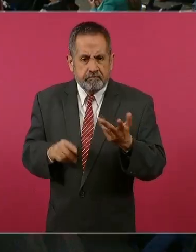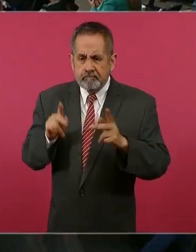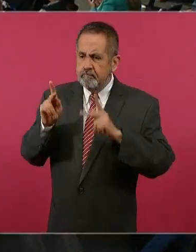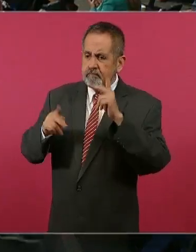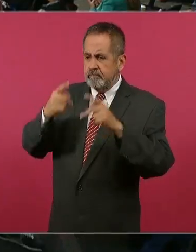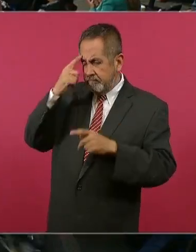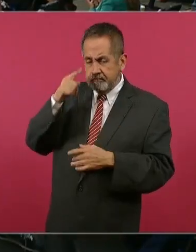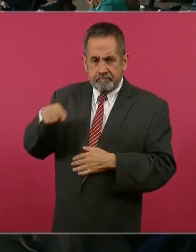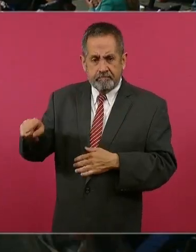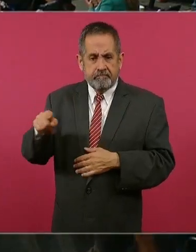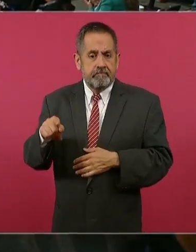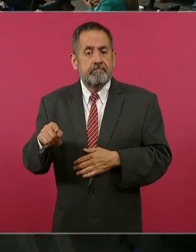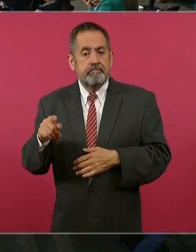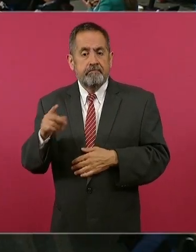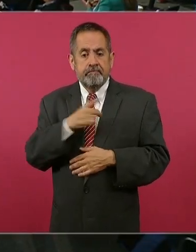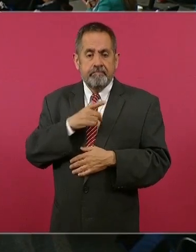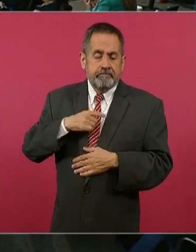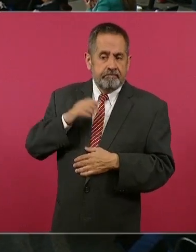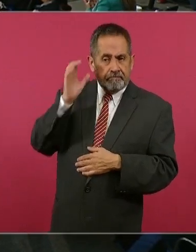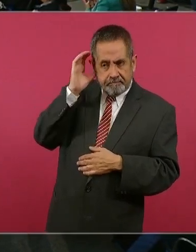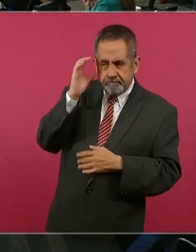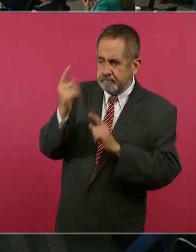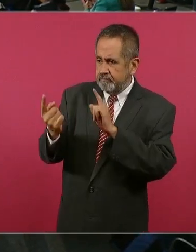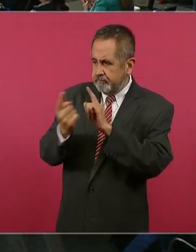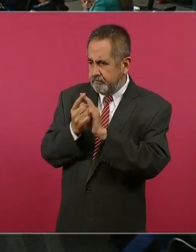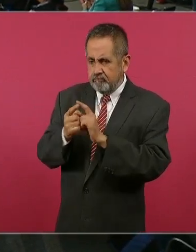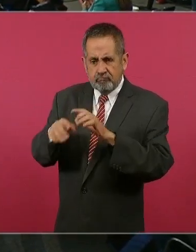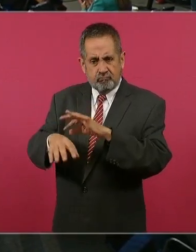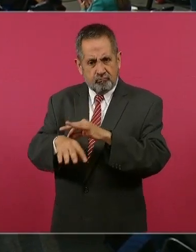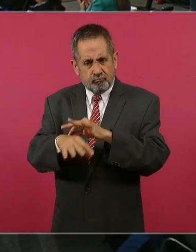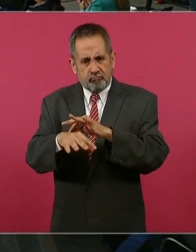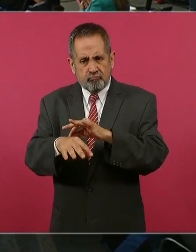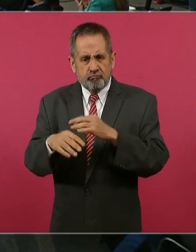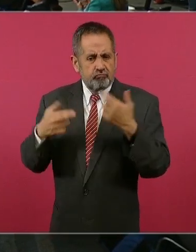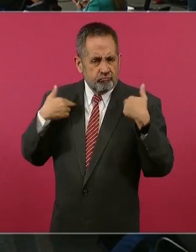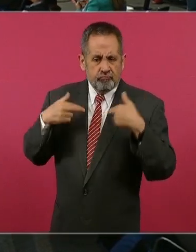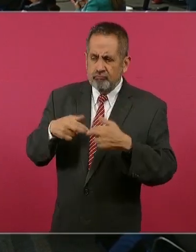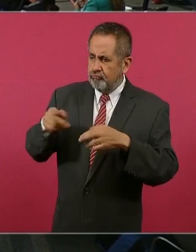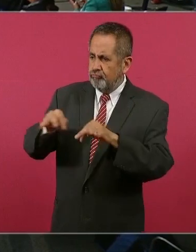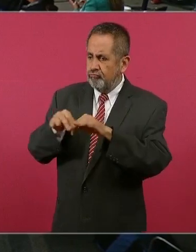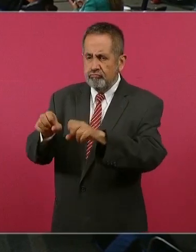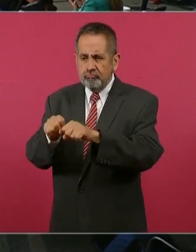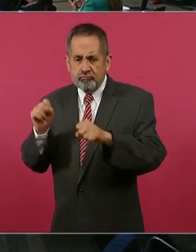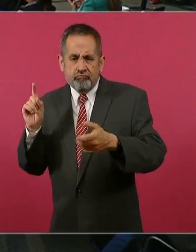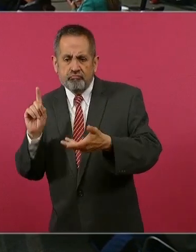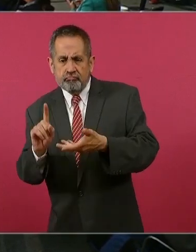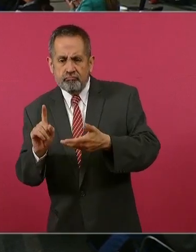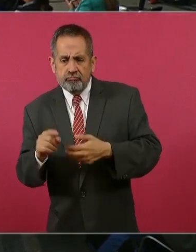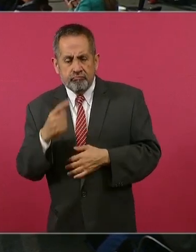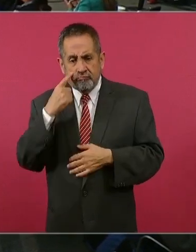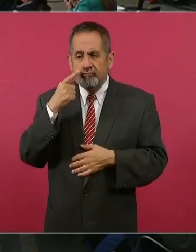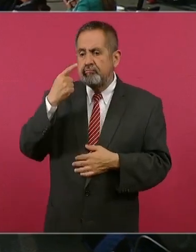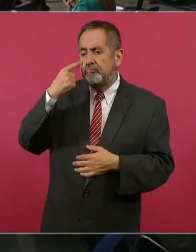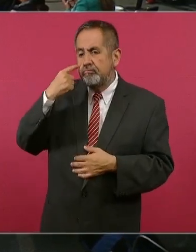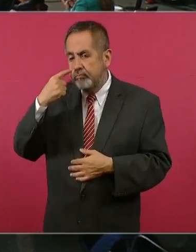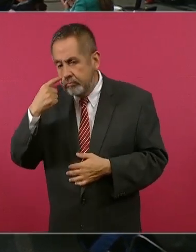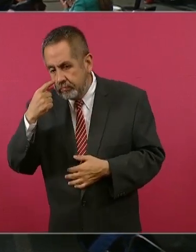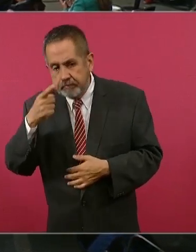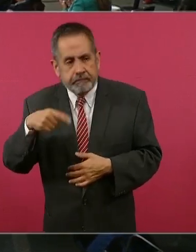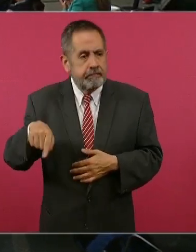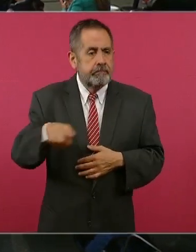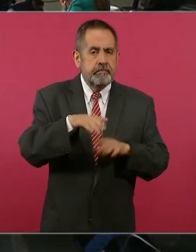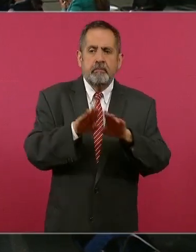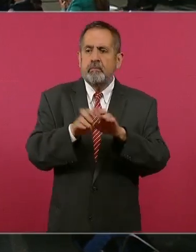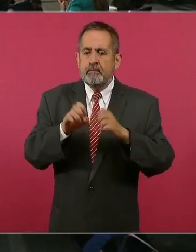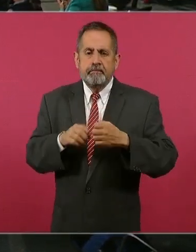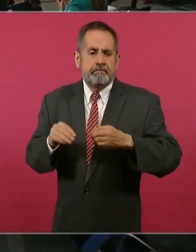las visitamos? Porque hay que escuchar a los maestros directamente que están en el aula. Si tú entras a un salón de clases, puedes darte cuenta cómo está